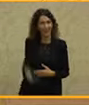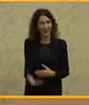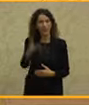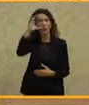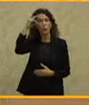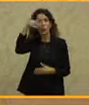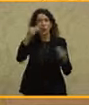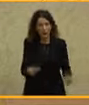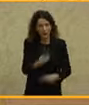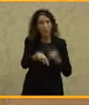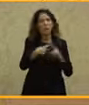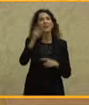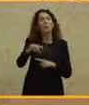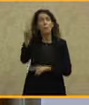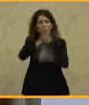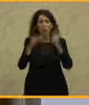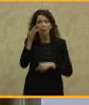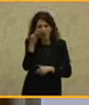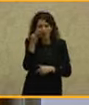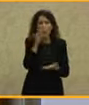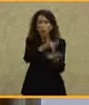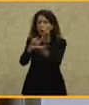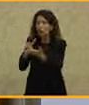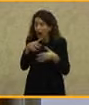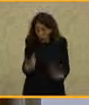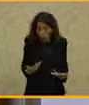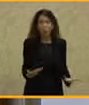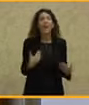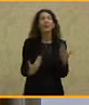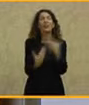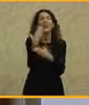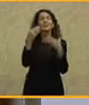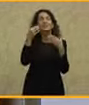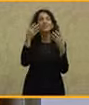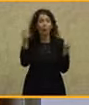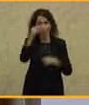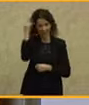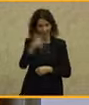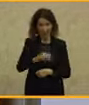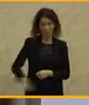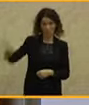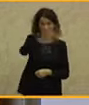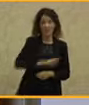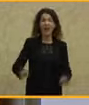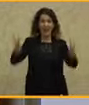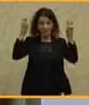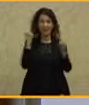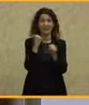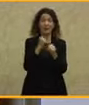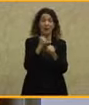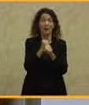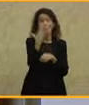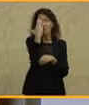saber escuchar y saber cuáles son los problemas reales en este momento, en el Día de la Salud Mental España, con ese lema que es trabajar